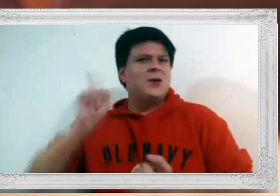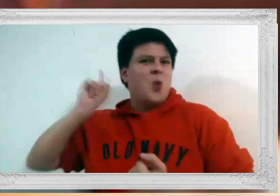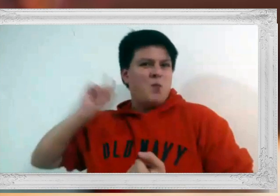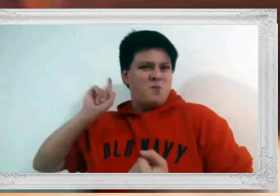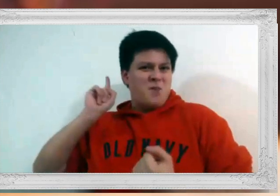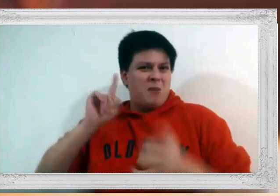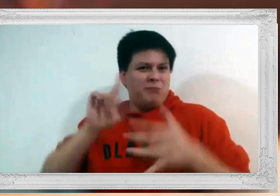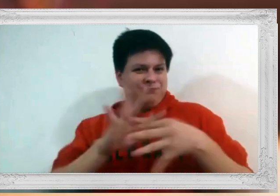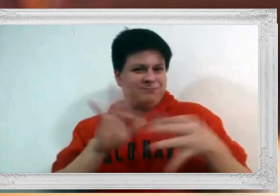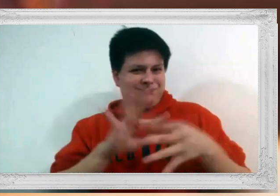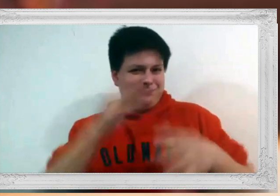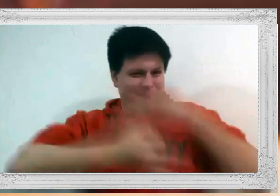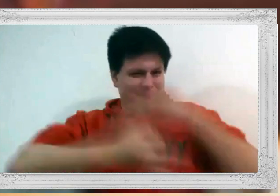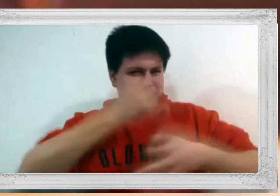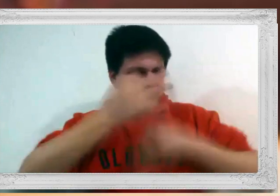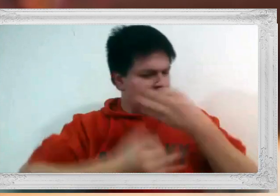pasado.